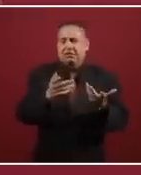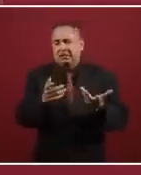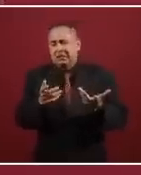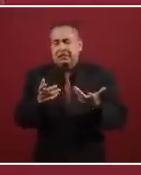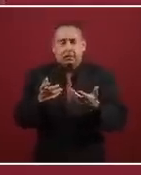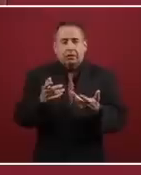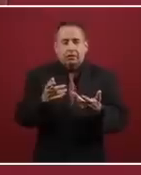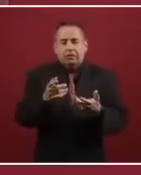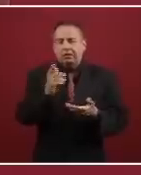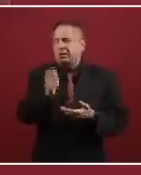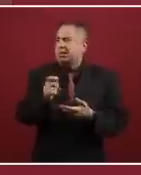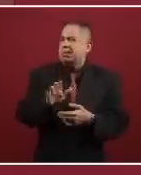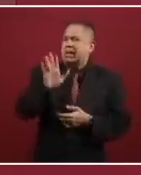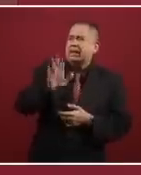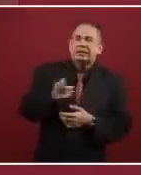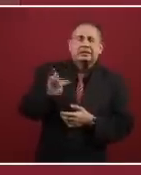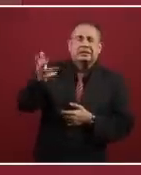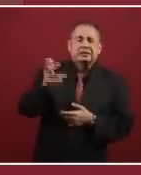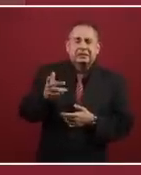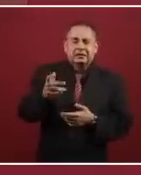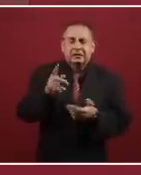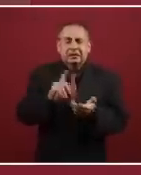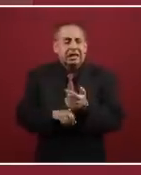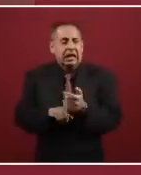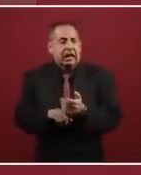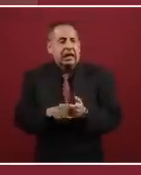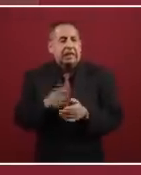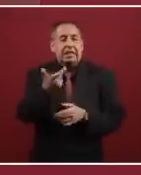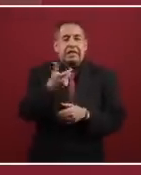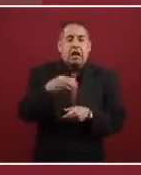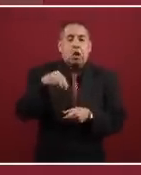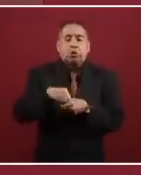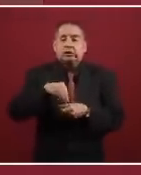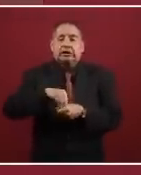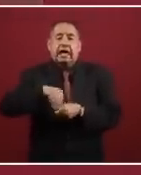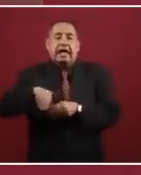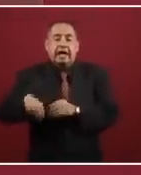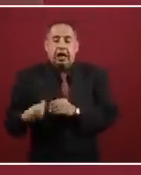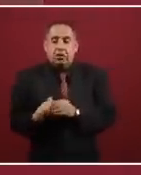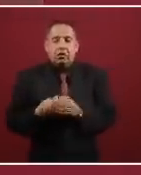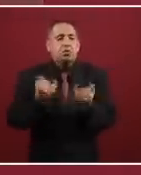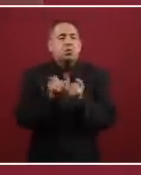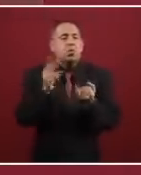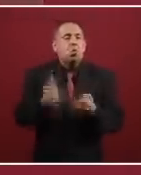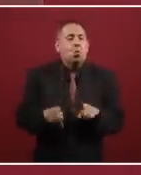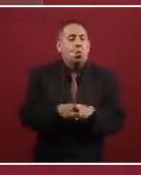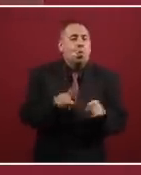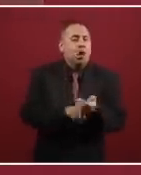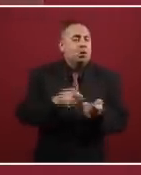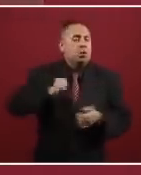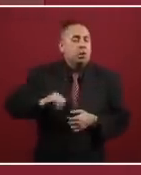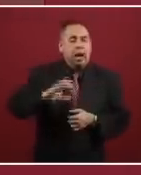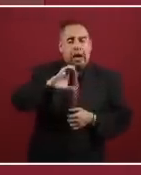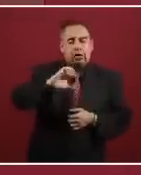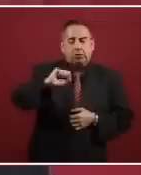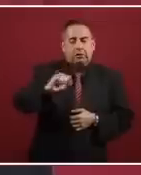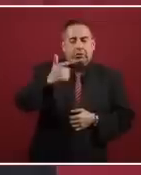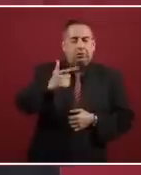a la partida secreta que manejaba Salinas.